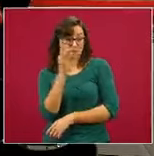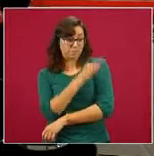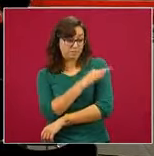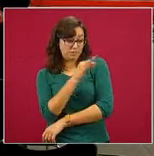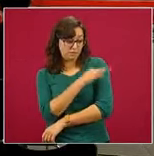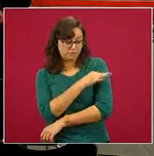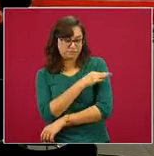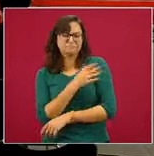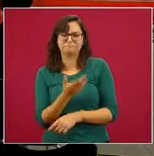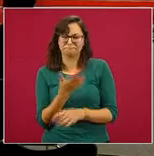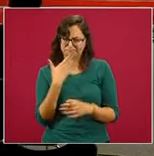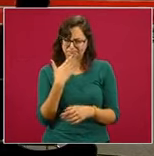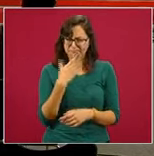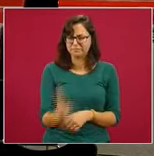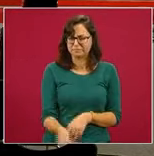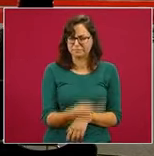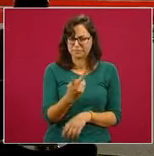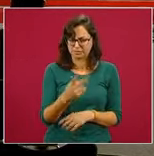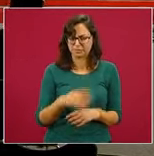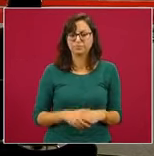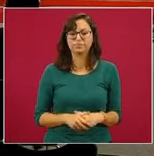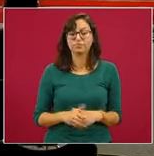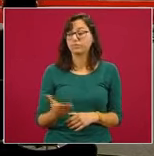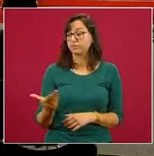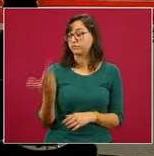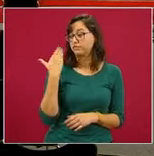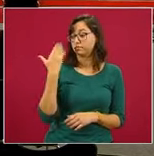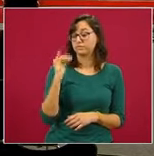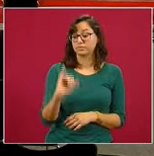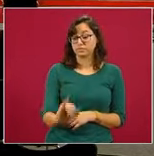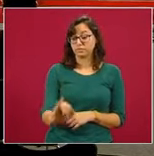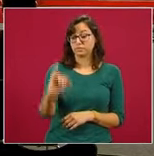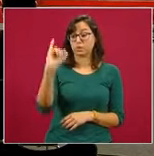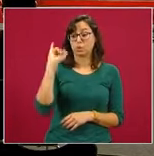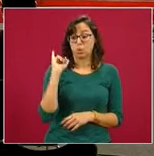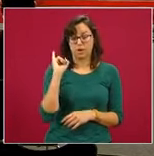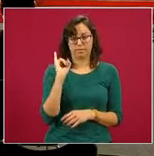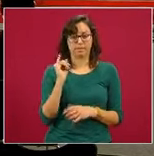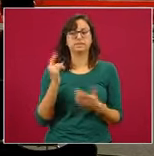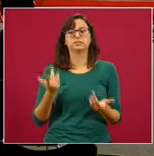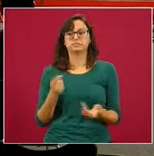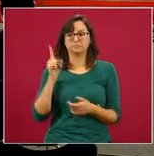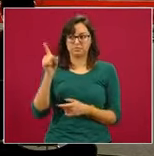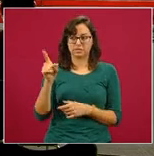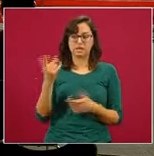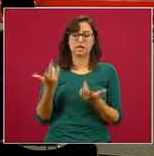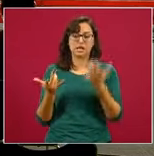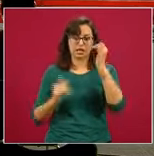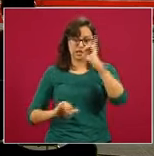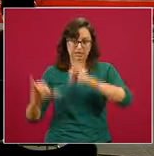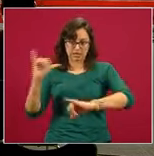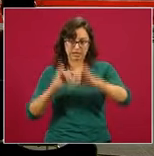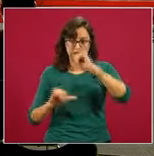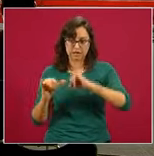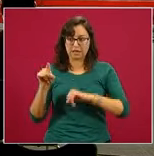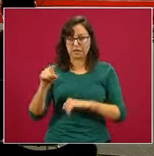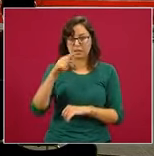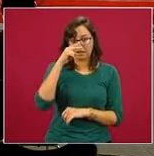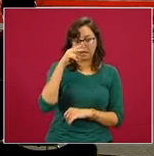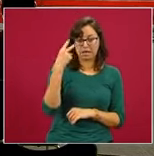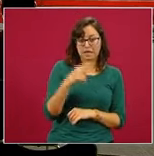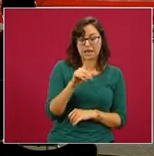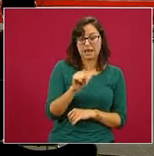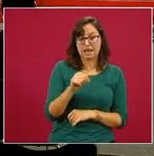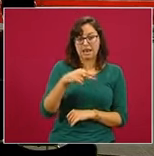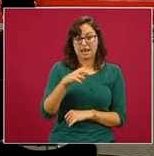pregunta. Hace unos días, el jueves pasado, que comenté que tuvimos una reunión con el laboratorio mexicano